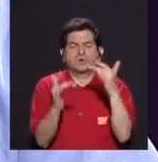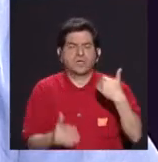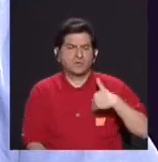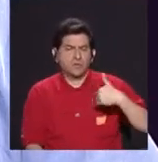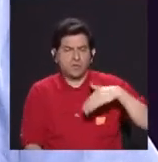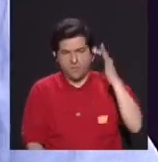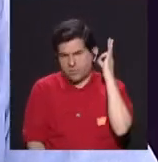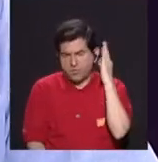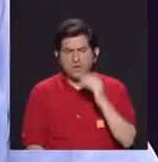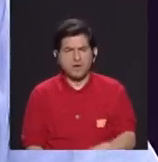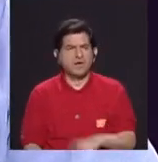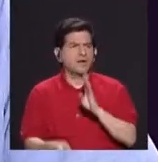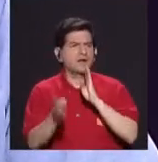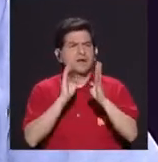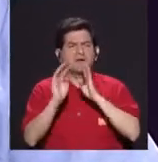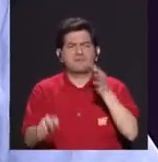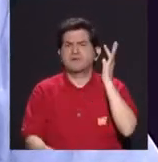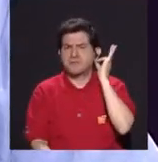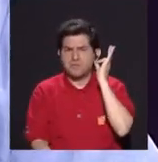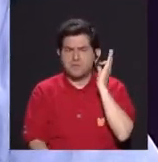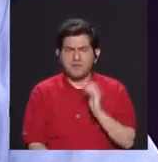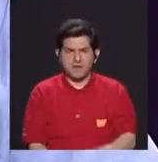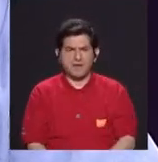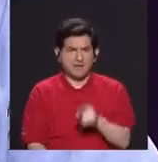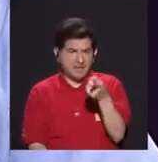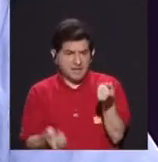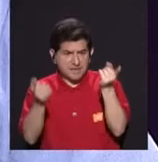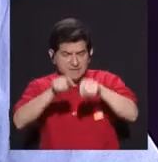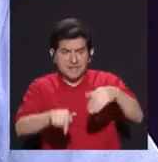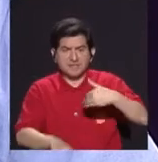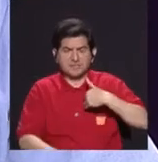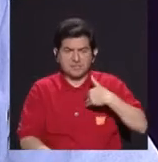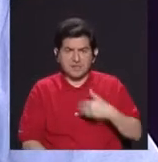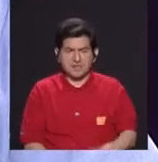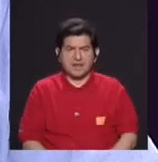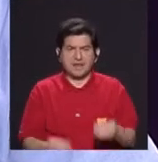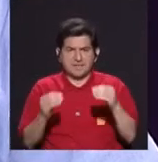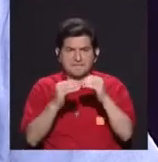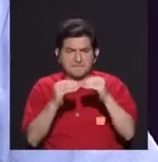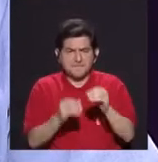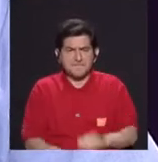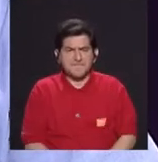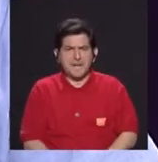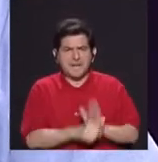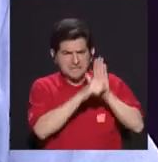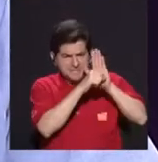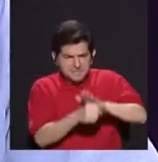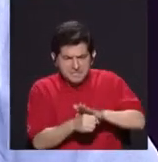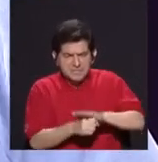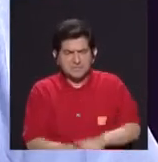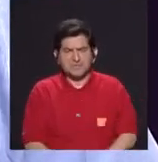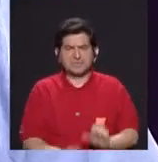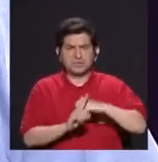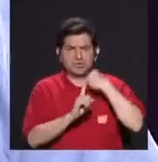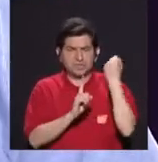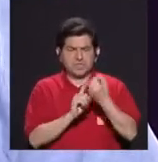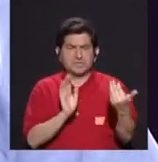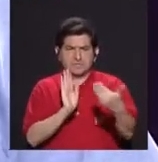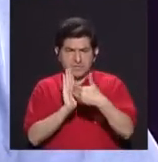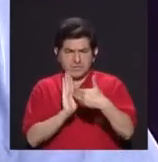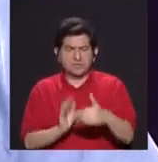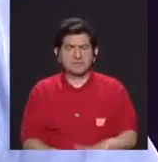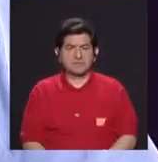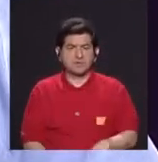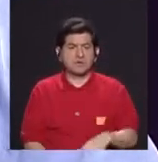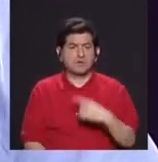mujeres hablamos más de la mujer porque la mujer en la que ha tenido la mayor opresión y la mayor tipo de situaciones hoy día se dice bueno